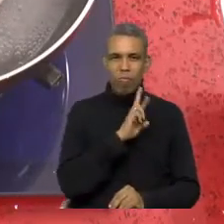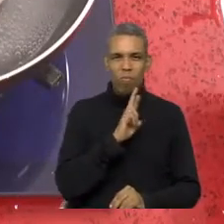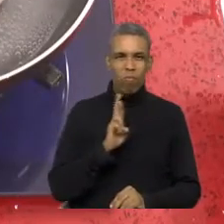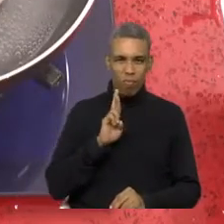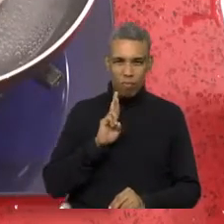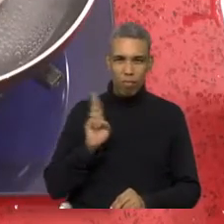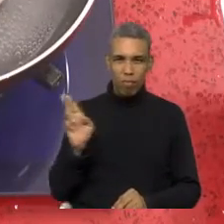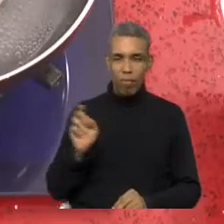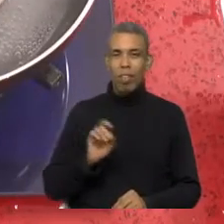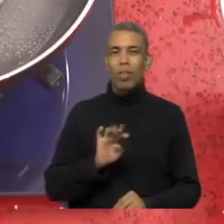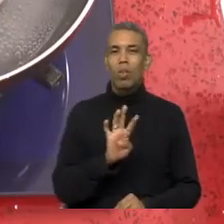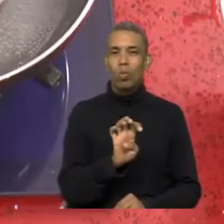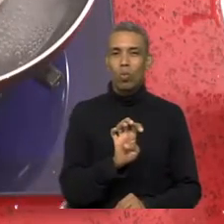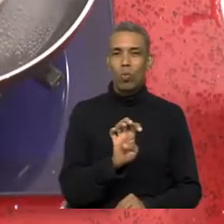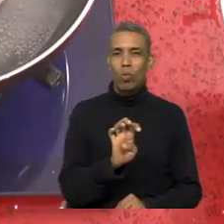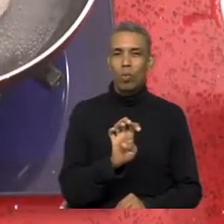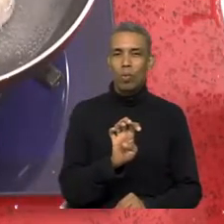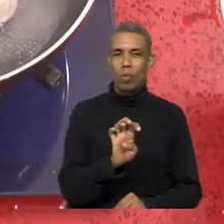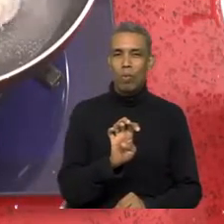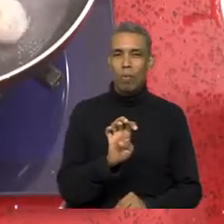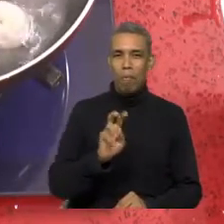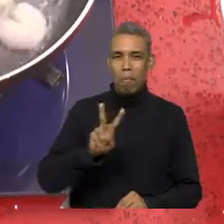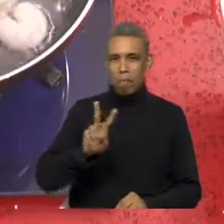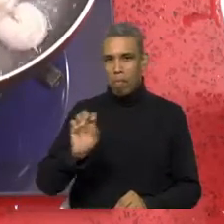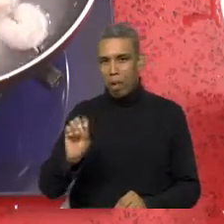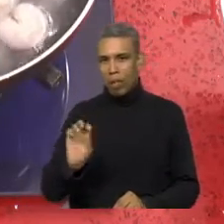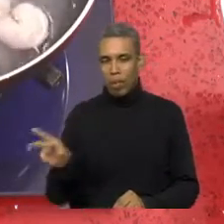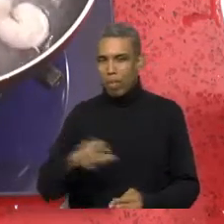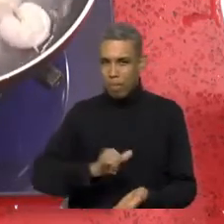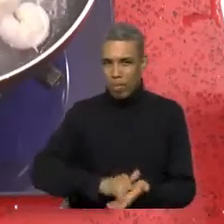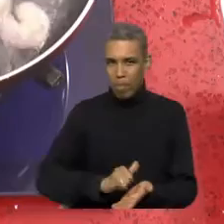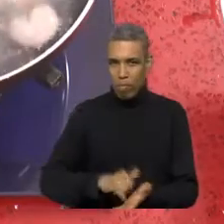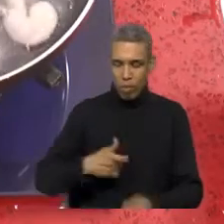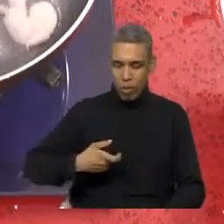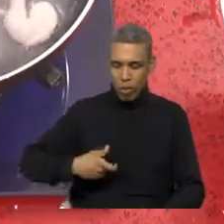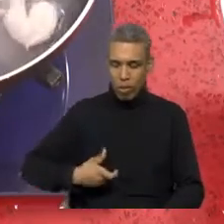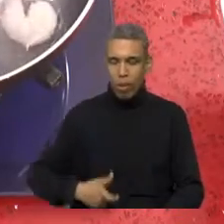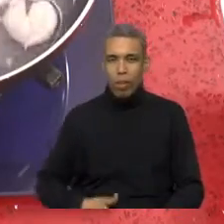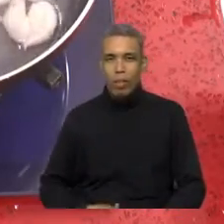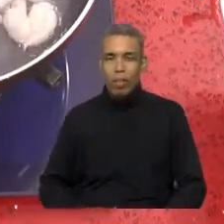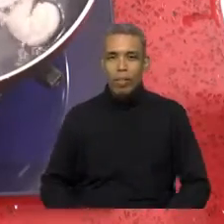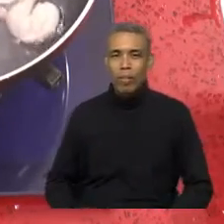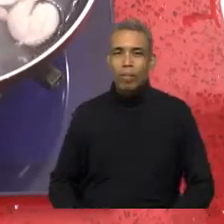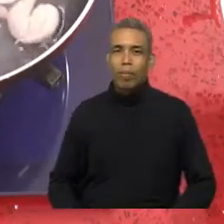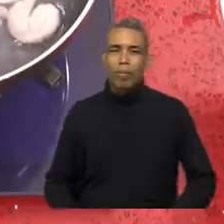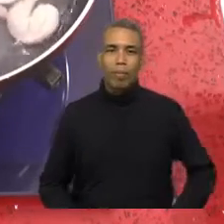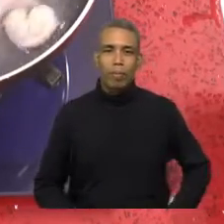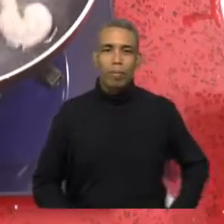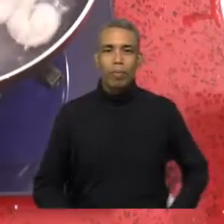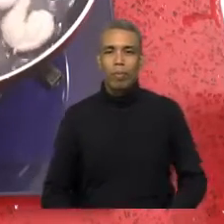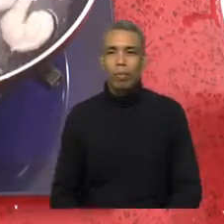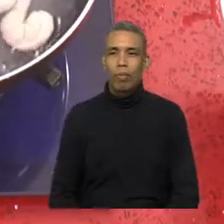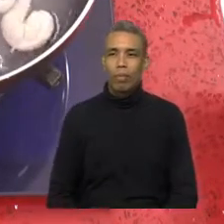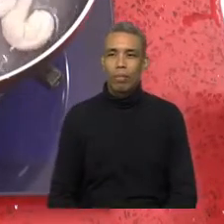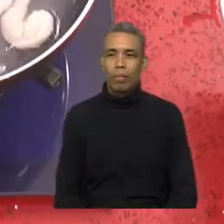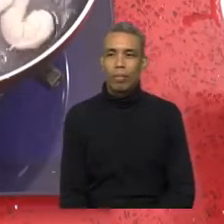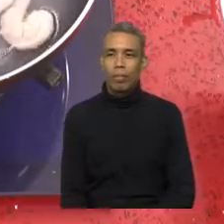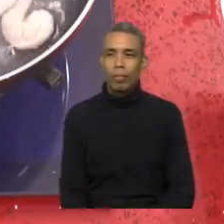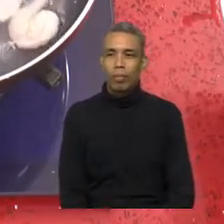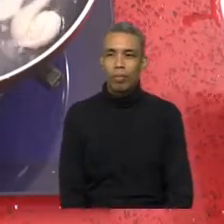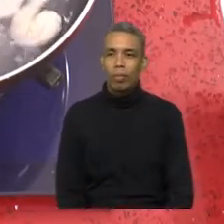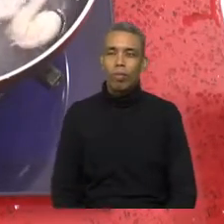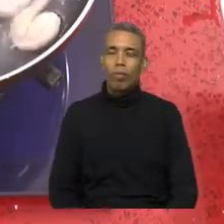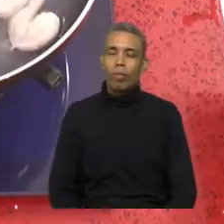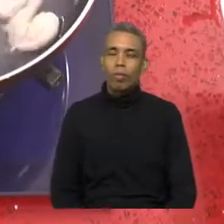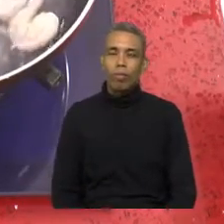para cocinar. Tengo acá, esto ya tenía sal previamente. Esto va a ser muy fácil